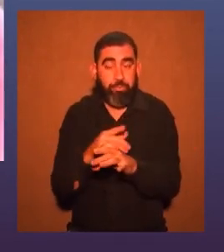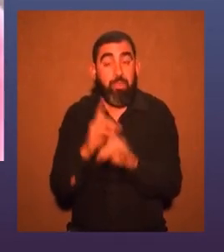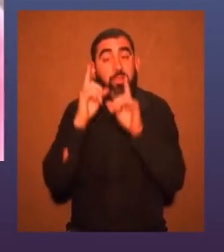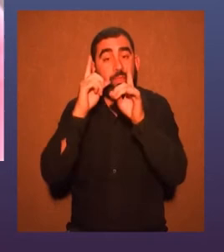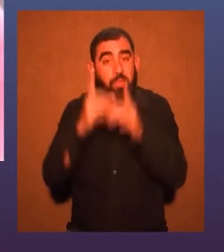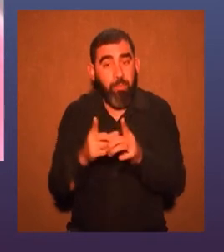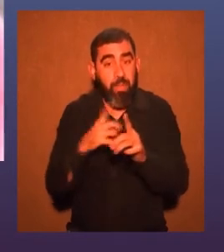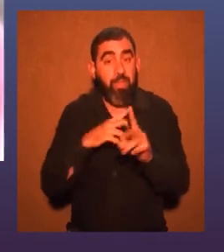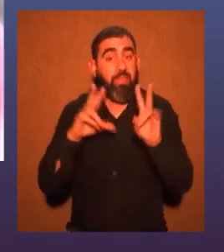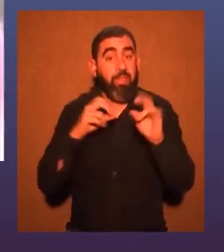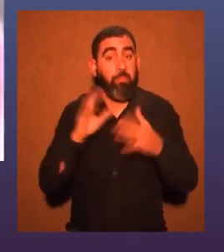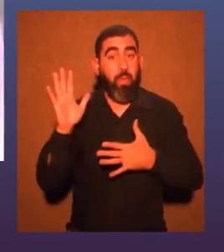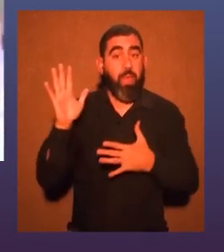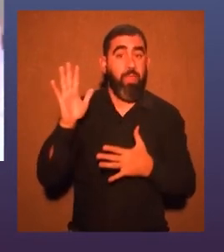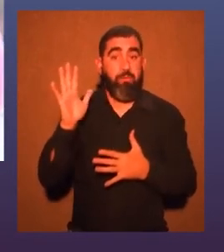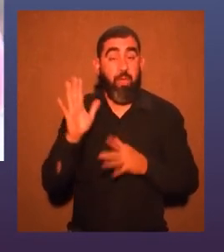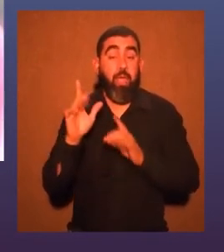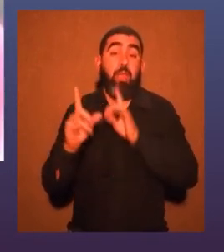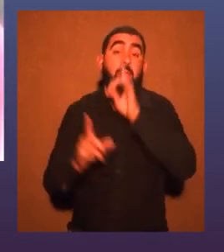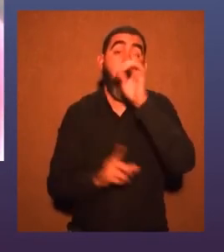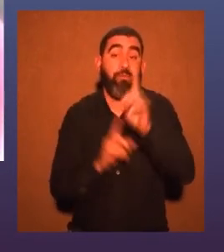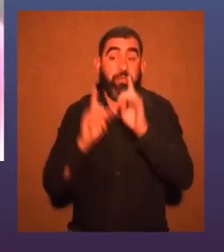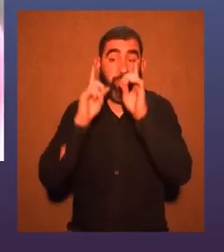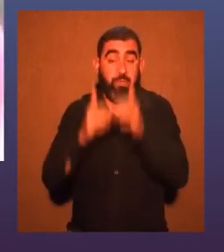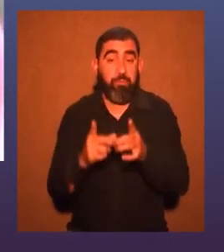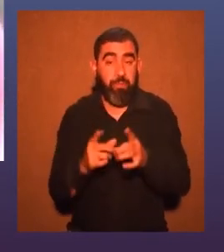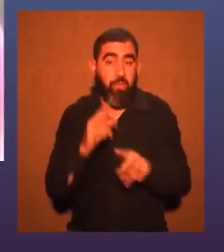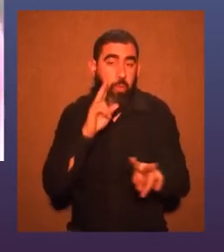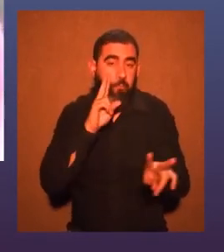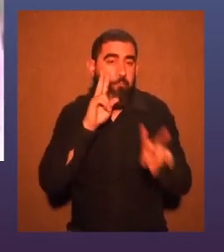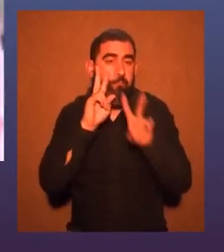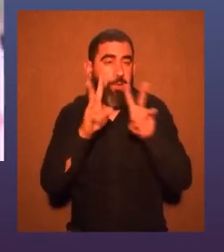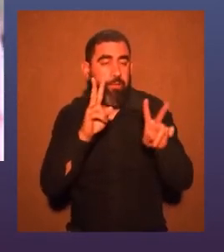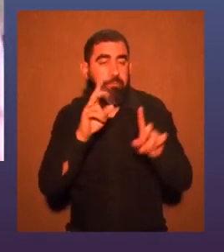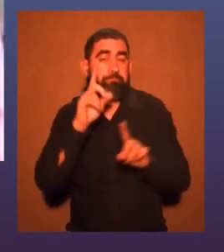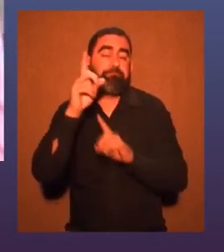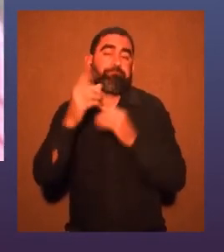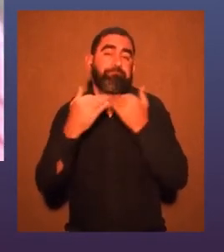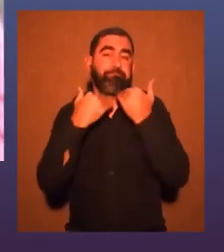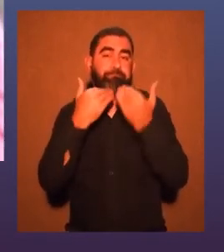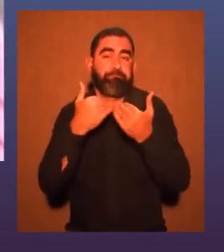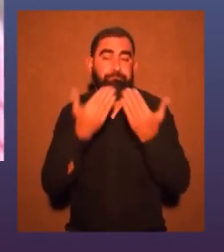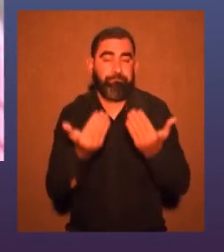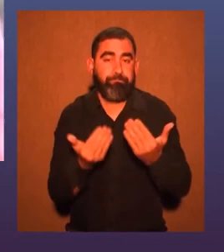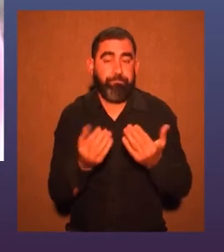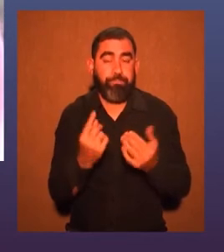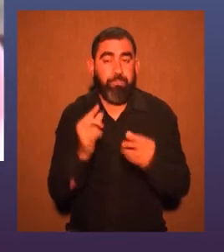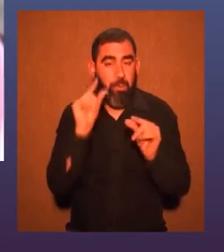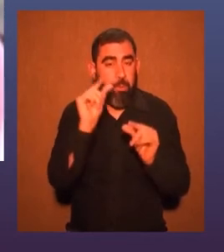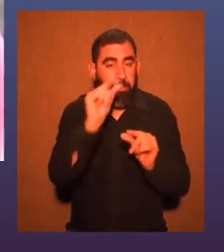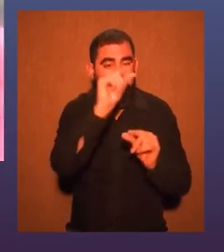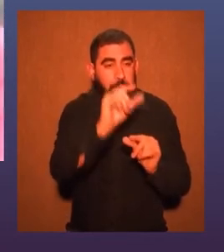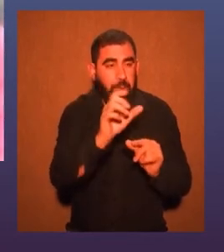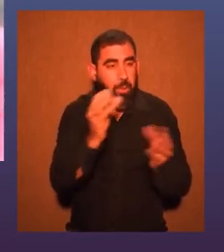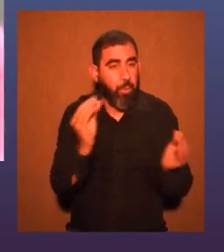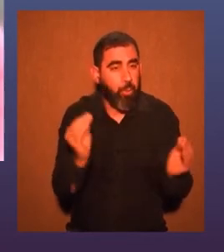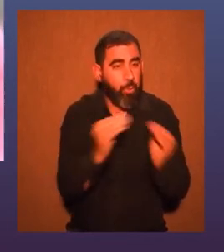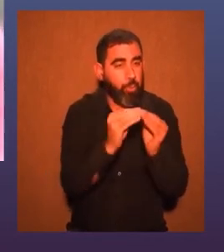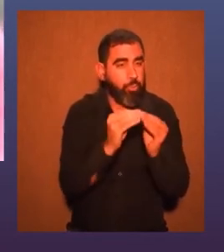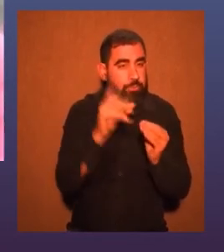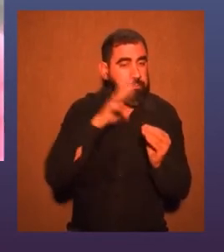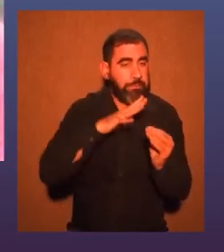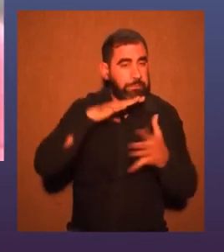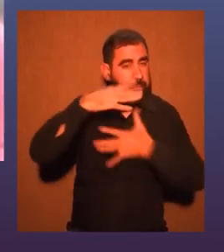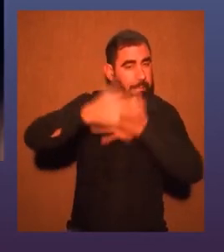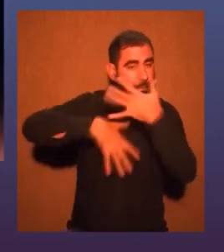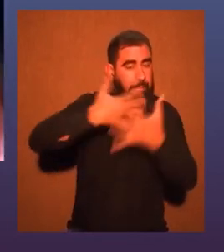hasta coreográficamente, ves que yo, que una parte con la escenografía se enreda, o que el